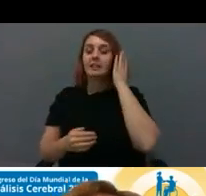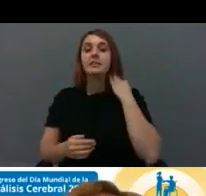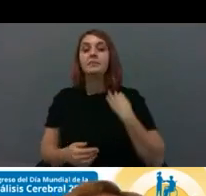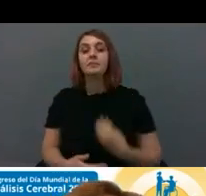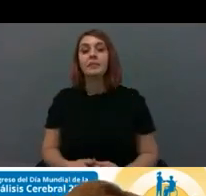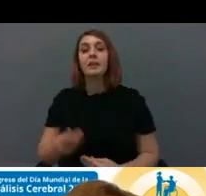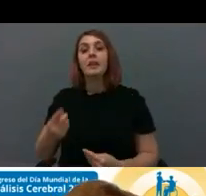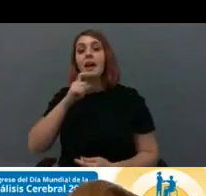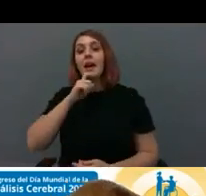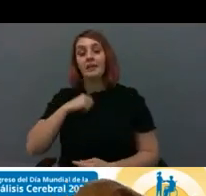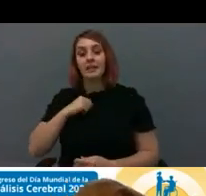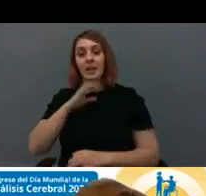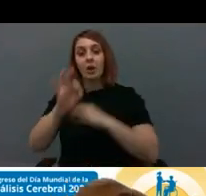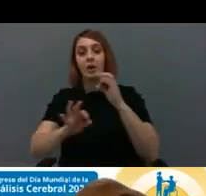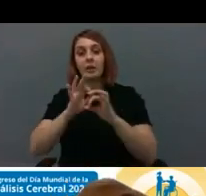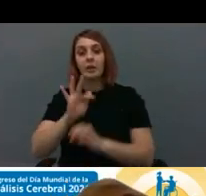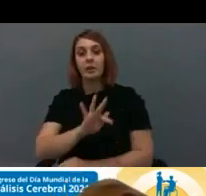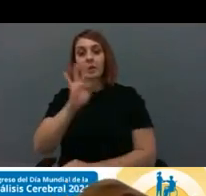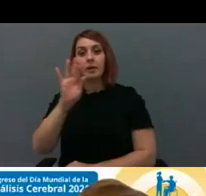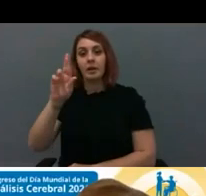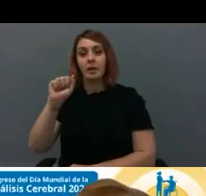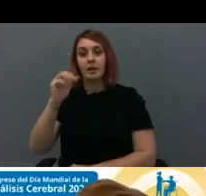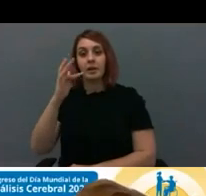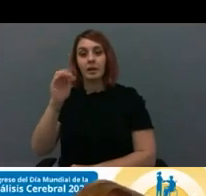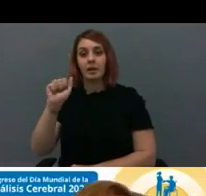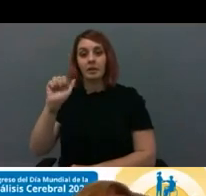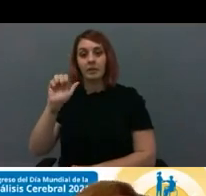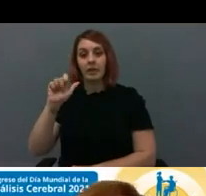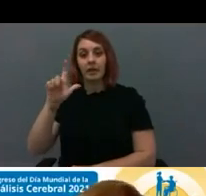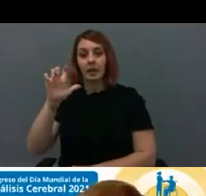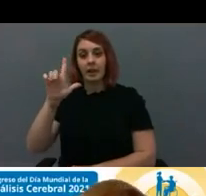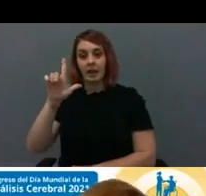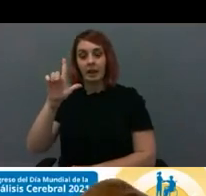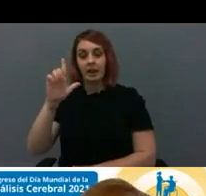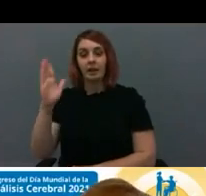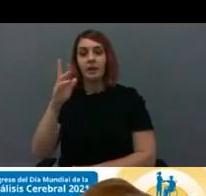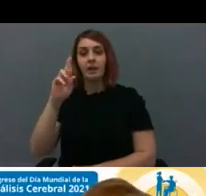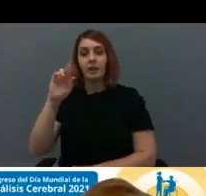que demos la palabra a Rafael Ruiz. Tuya la palabra, Rafael.